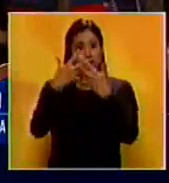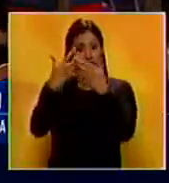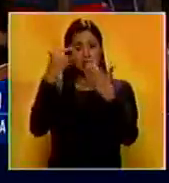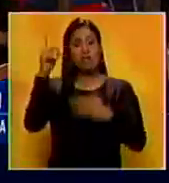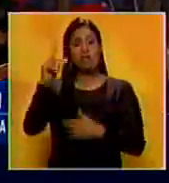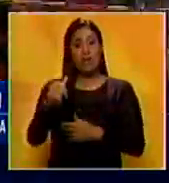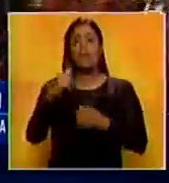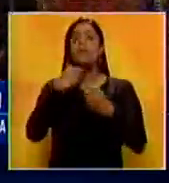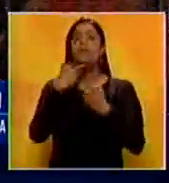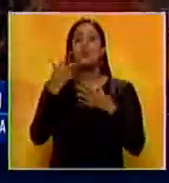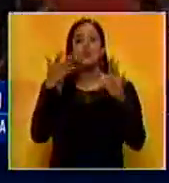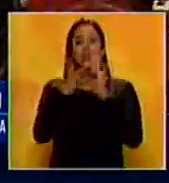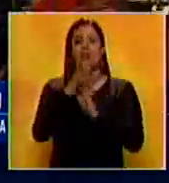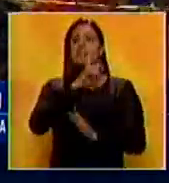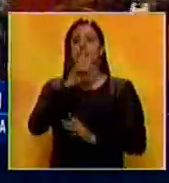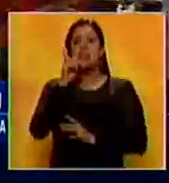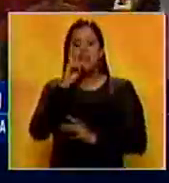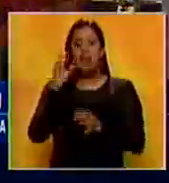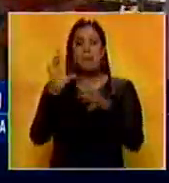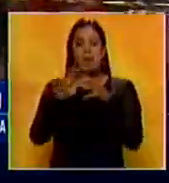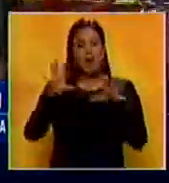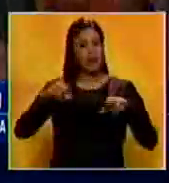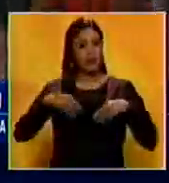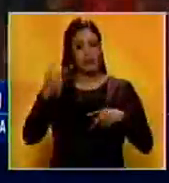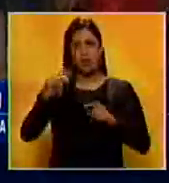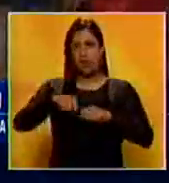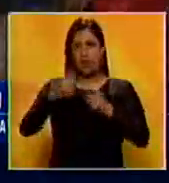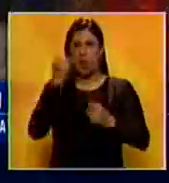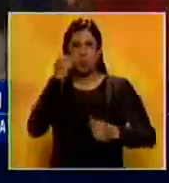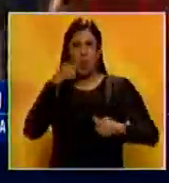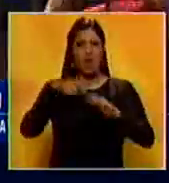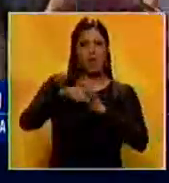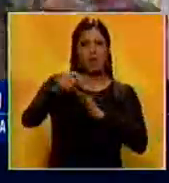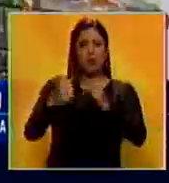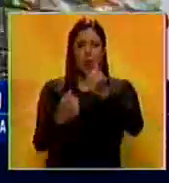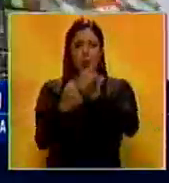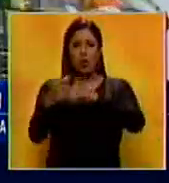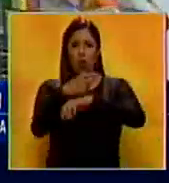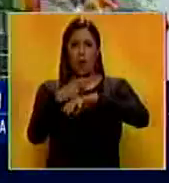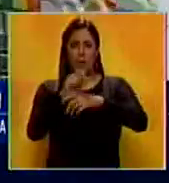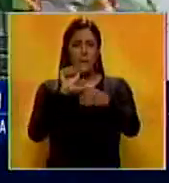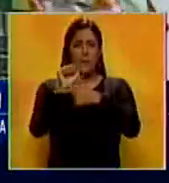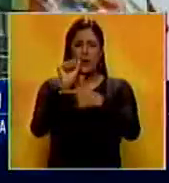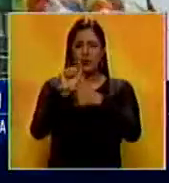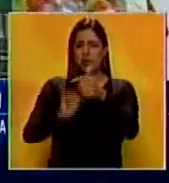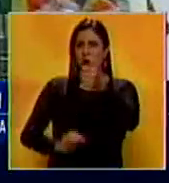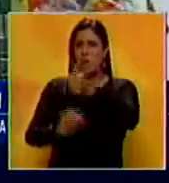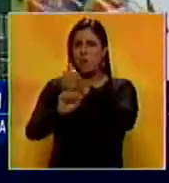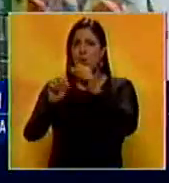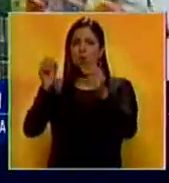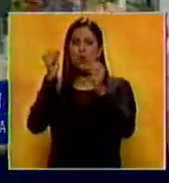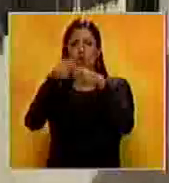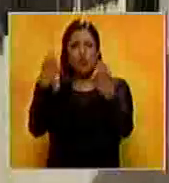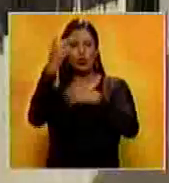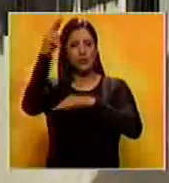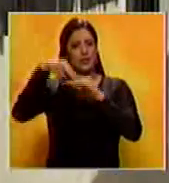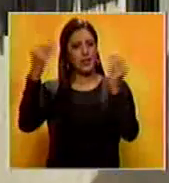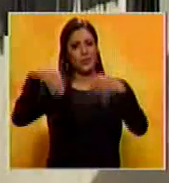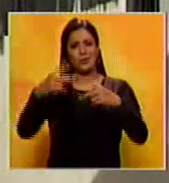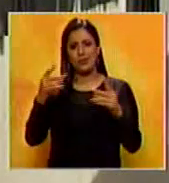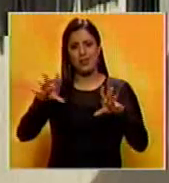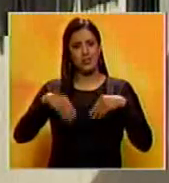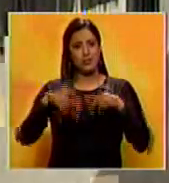Unidos también se pronunció y calificó como inaceptable la irrupción de grupos afectos del gobierno nacional a la sede del parlamento